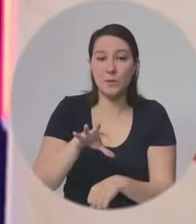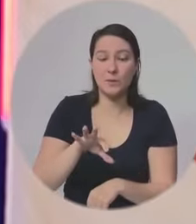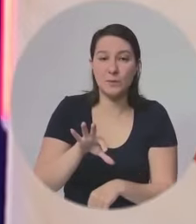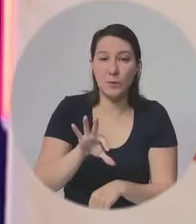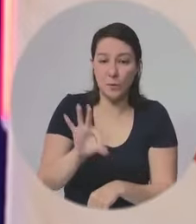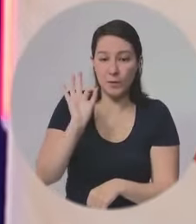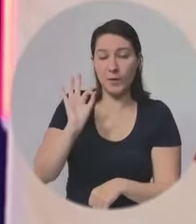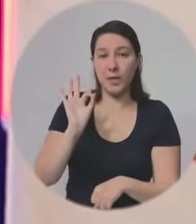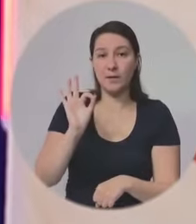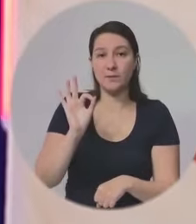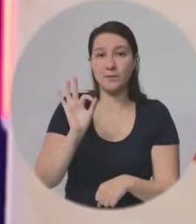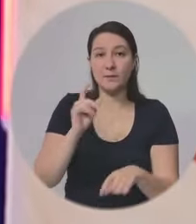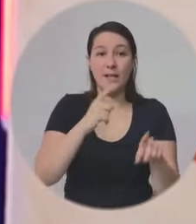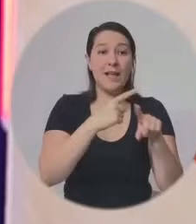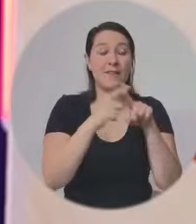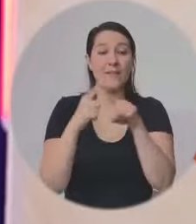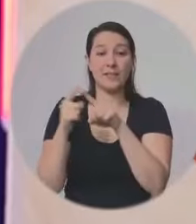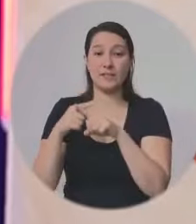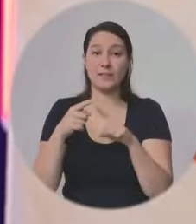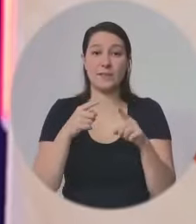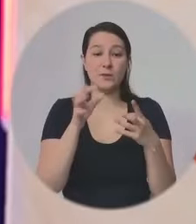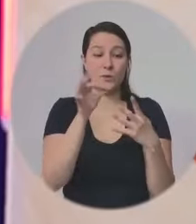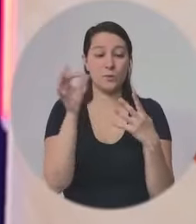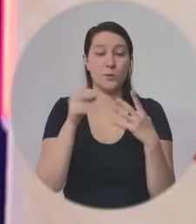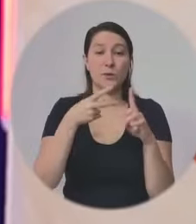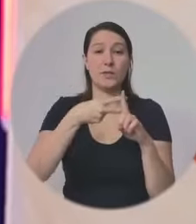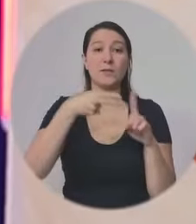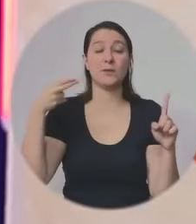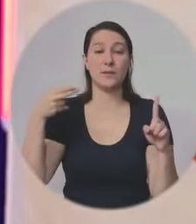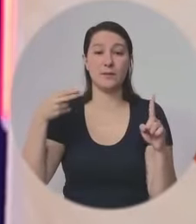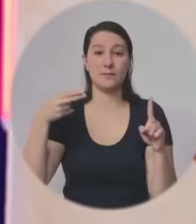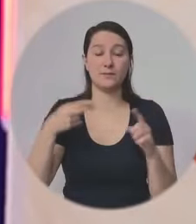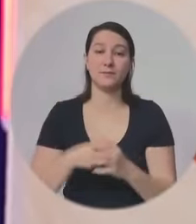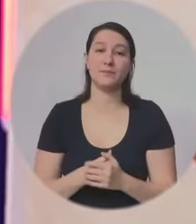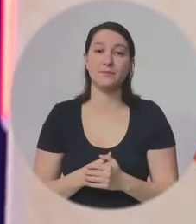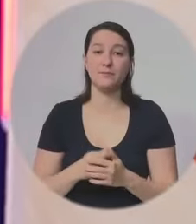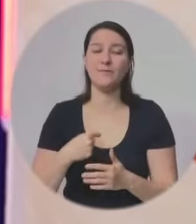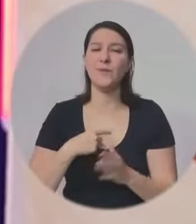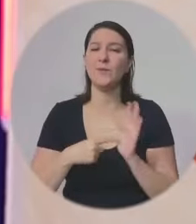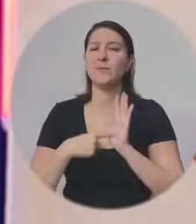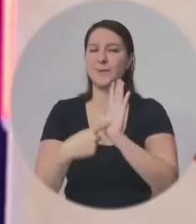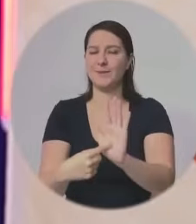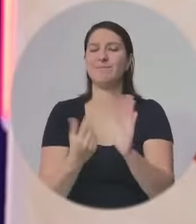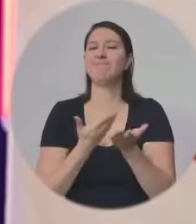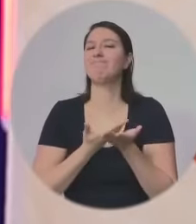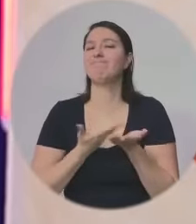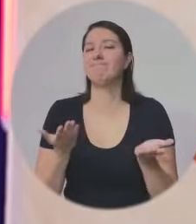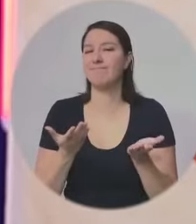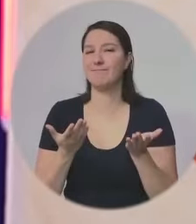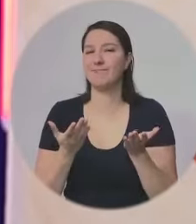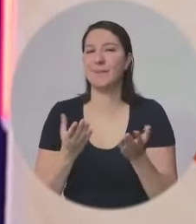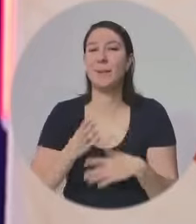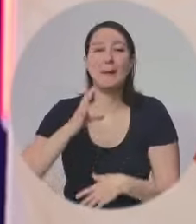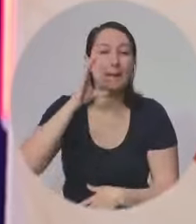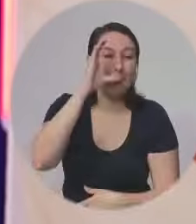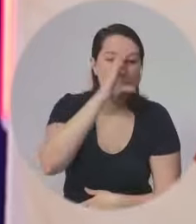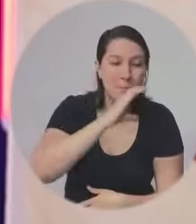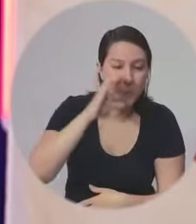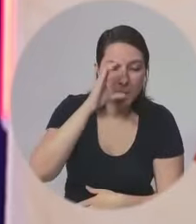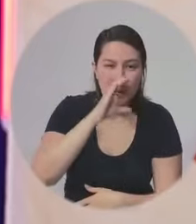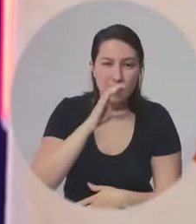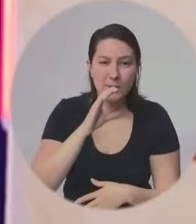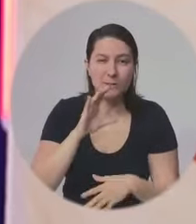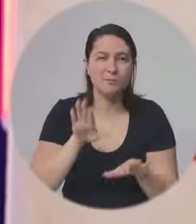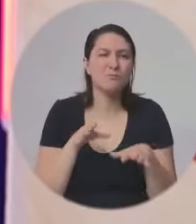puedan encontrar diferentes opciones y ahora lo que les voy a enseñar es un poco es Cómo hacer la búsqueda específica de